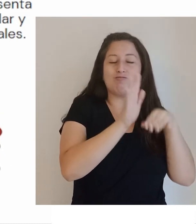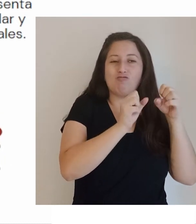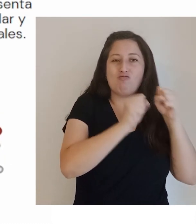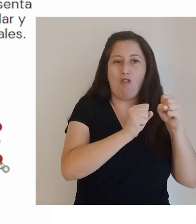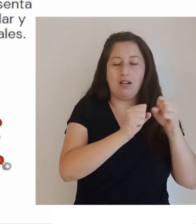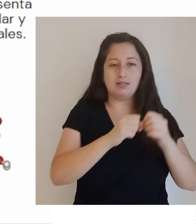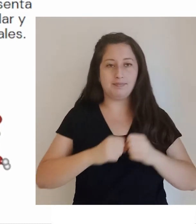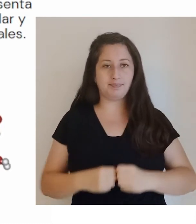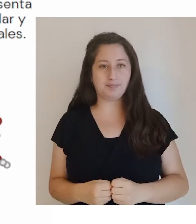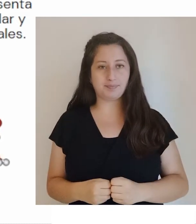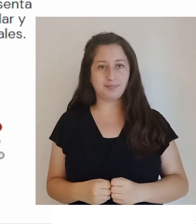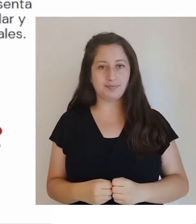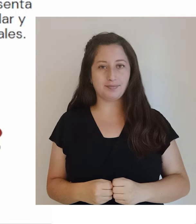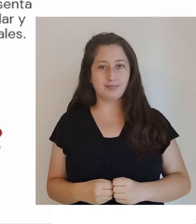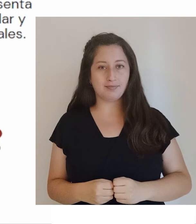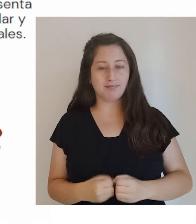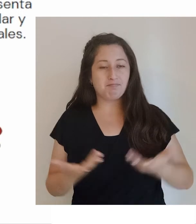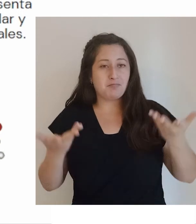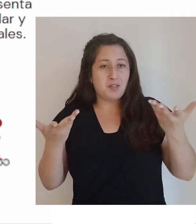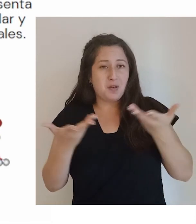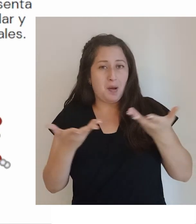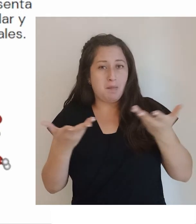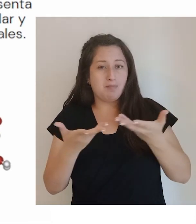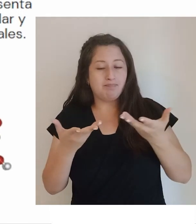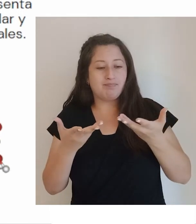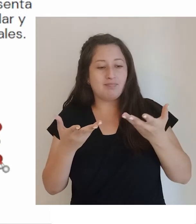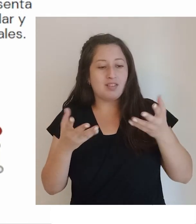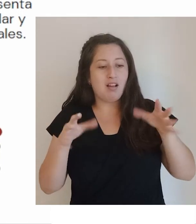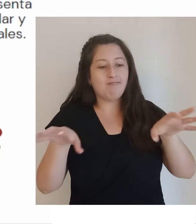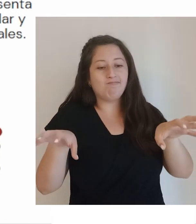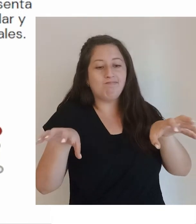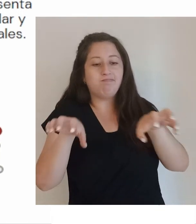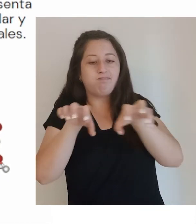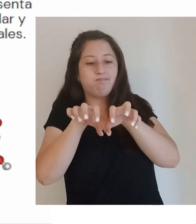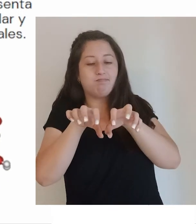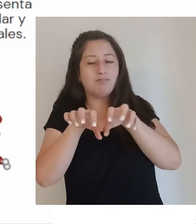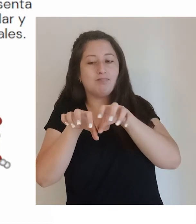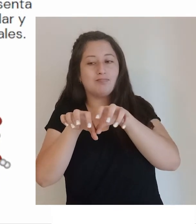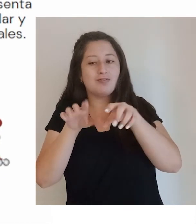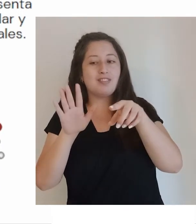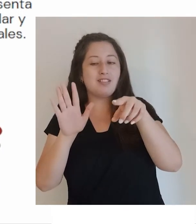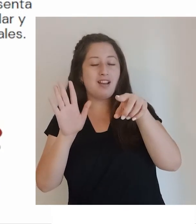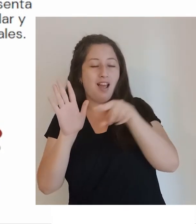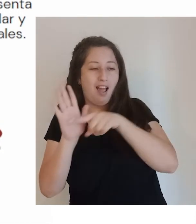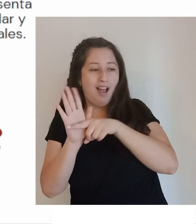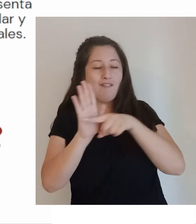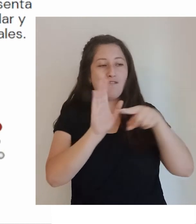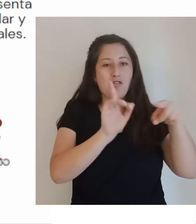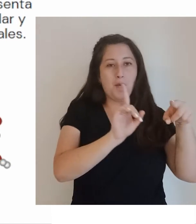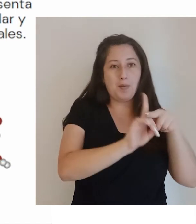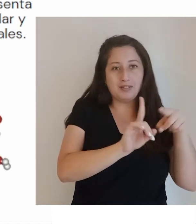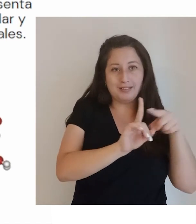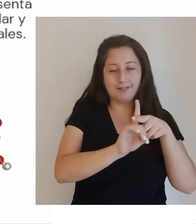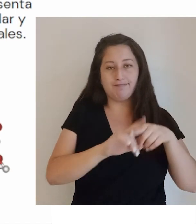átomos en una molécula. Se fundamentan en la atracción que ocurre entre cargas opuestas, o